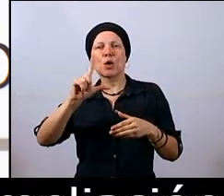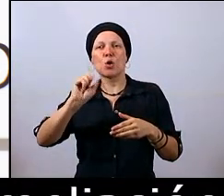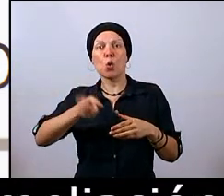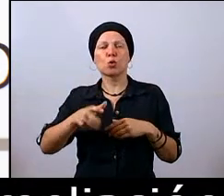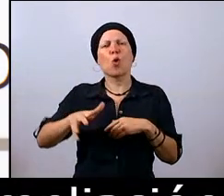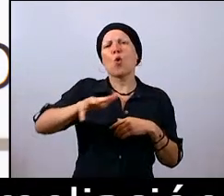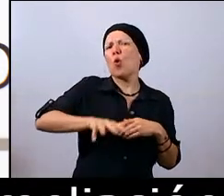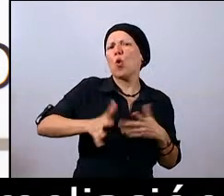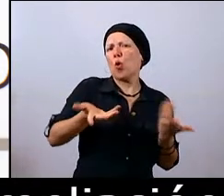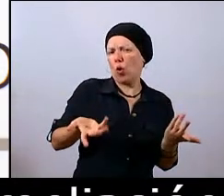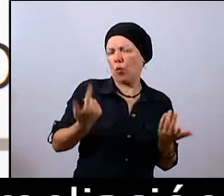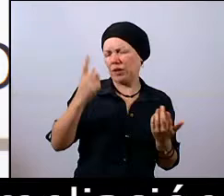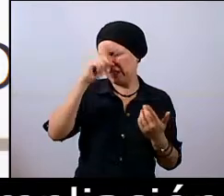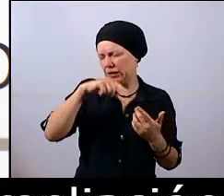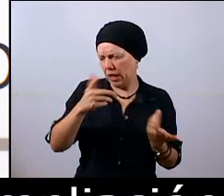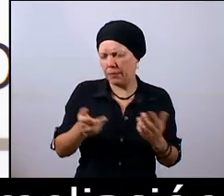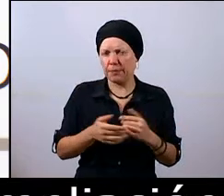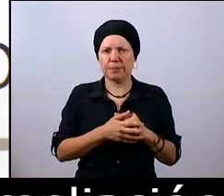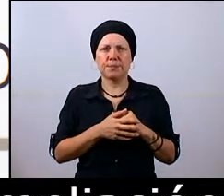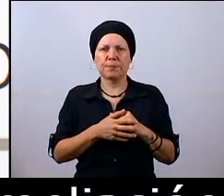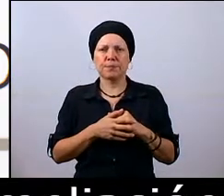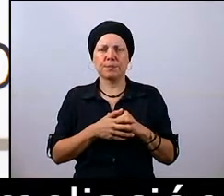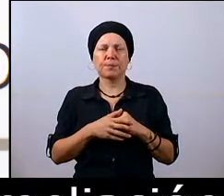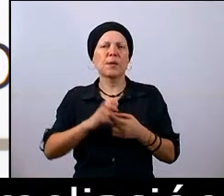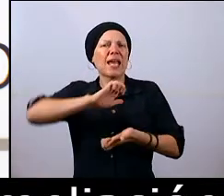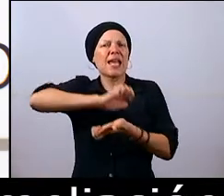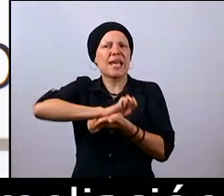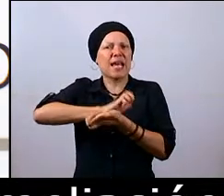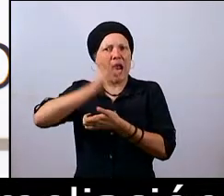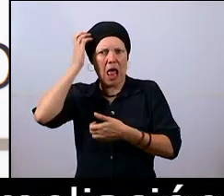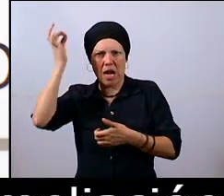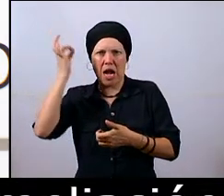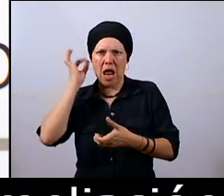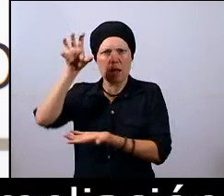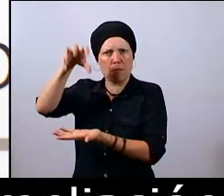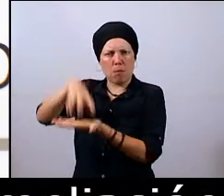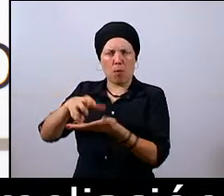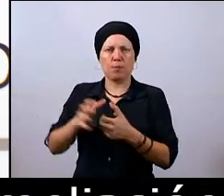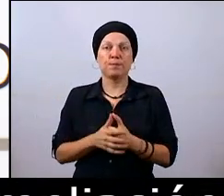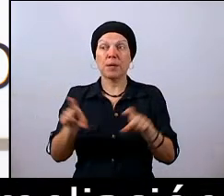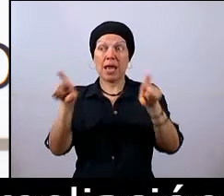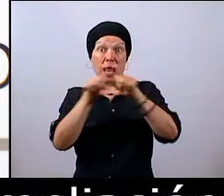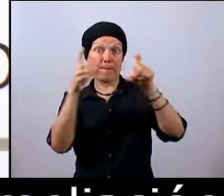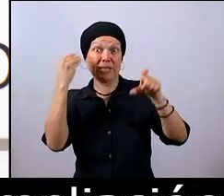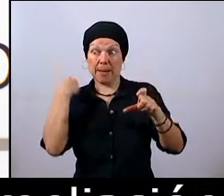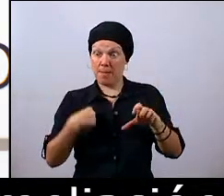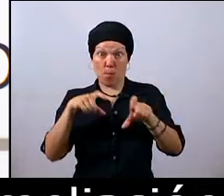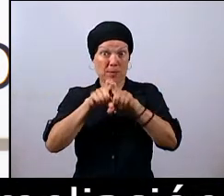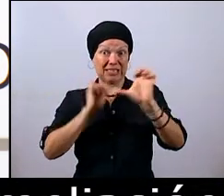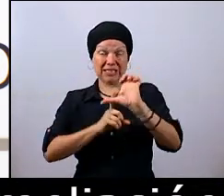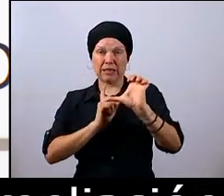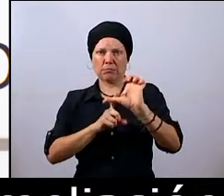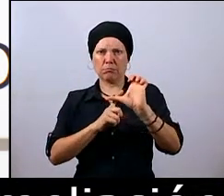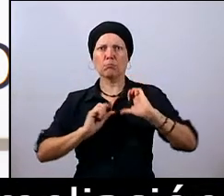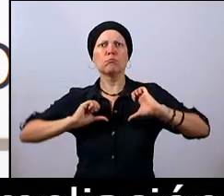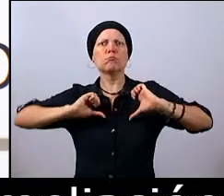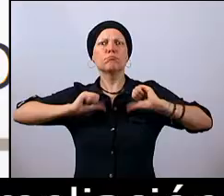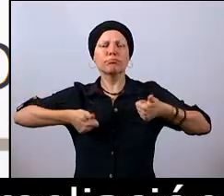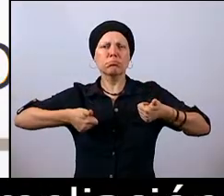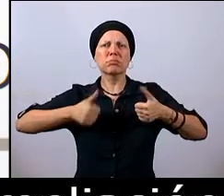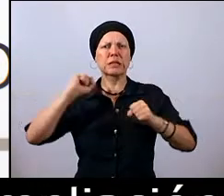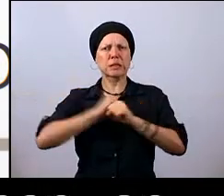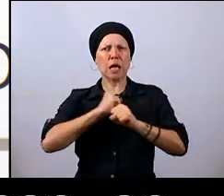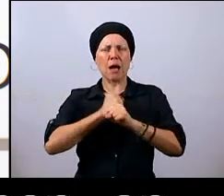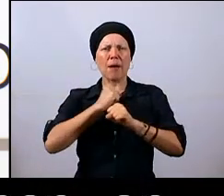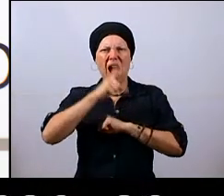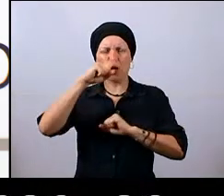Está situada, como muy bien saben, en Higuera la Real. Esta empresa extremeña comenzó a desarrollar su labor